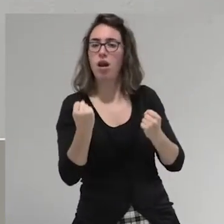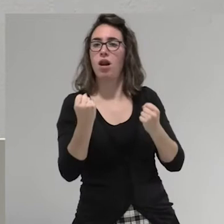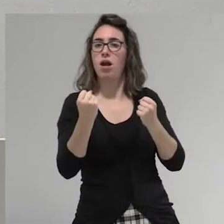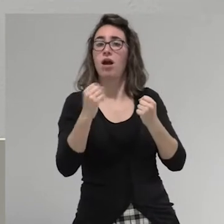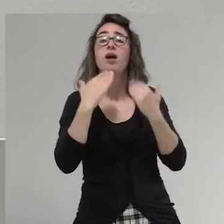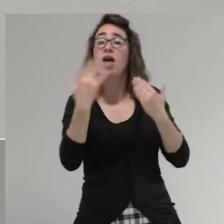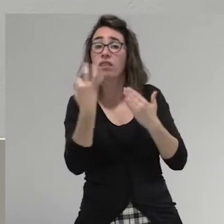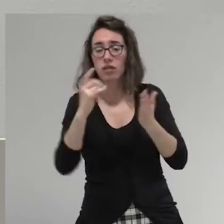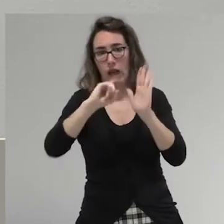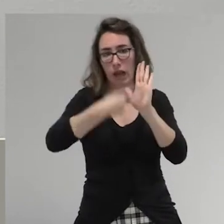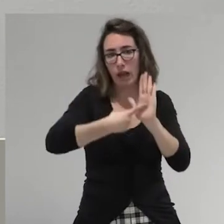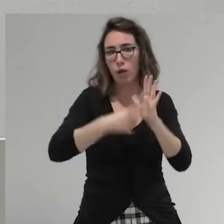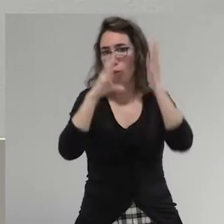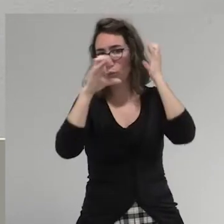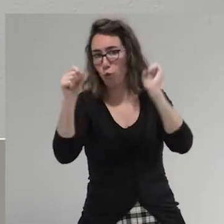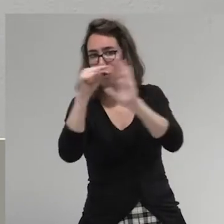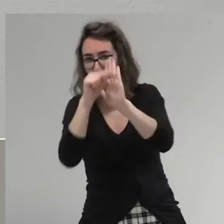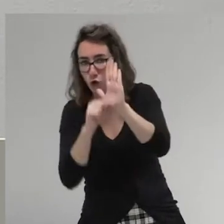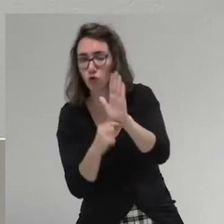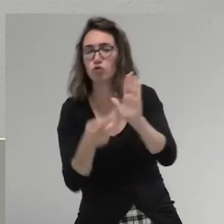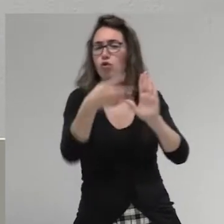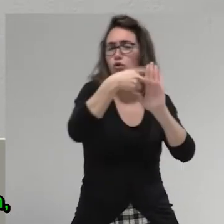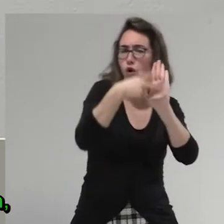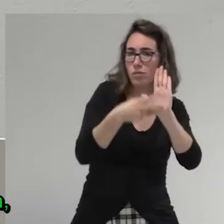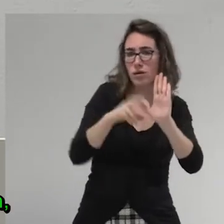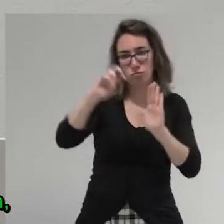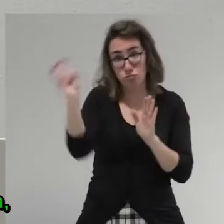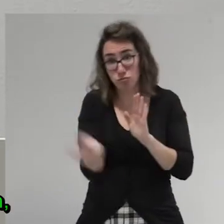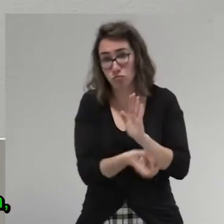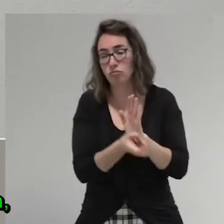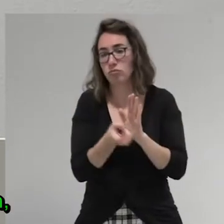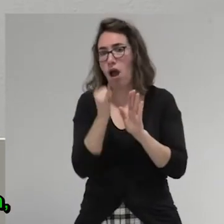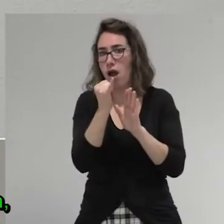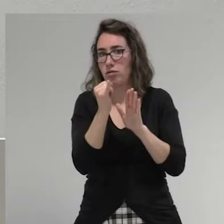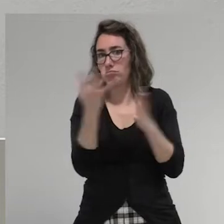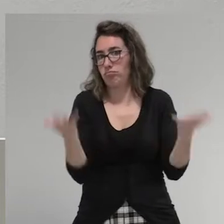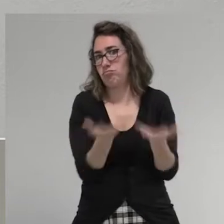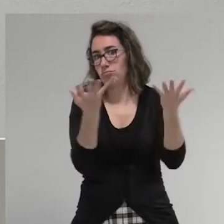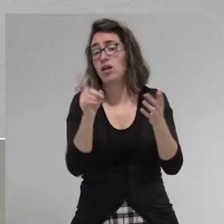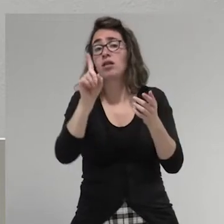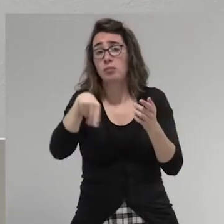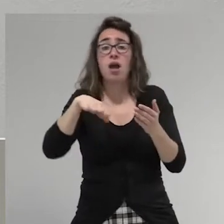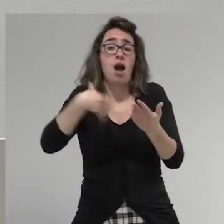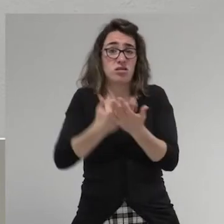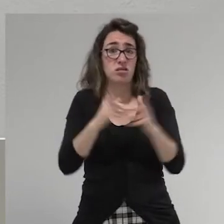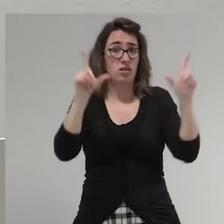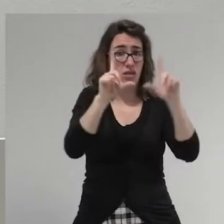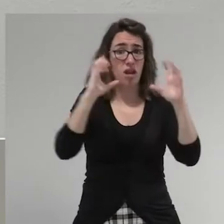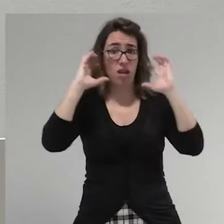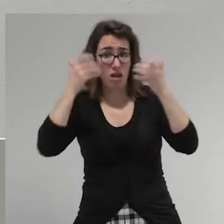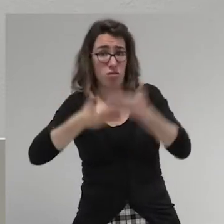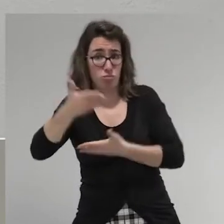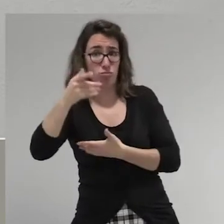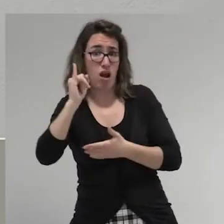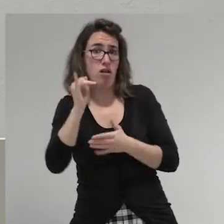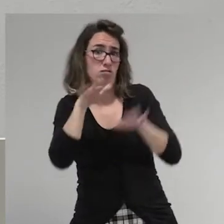leyes, protocolos, normas, etc. Y los medios de comunicación también, cuando dejamos a los medios decir,